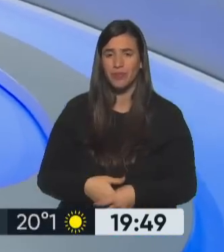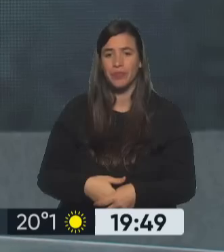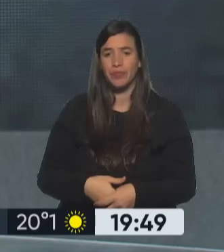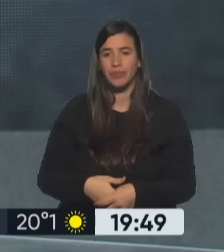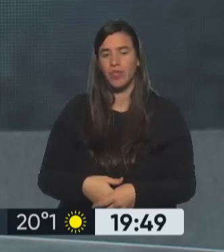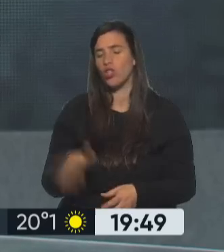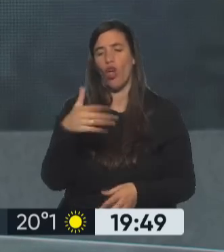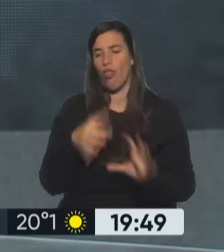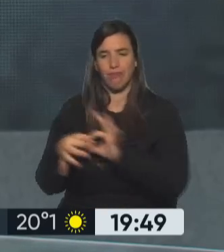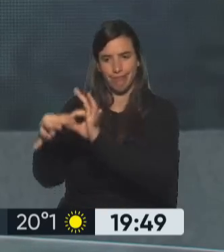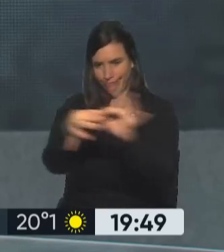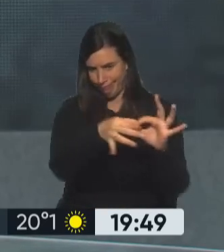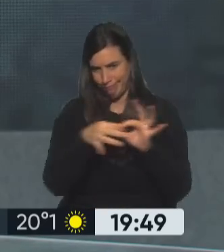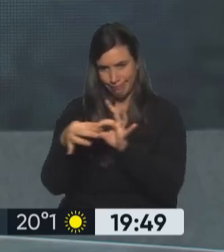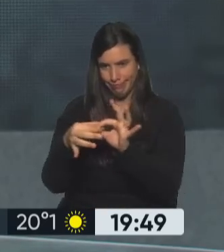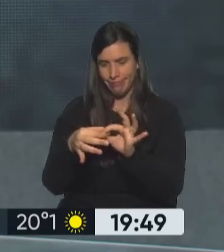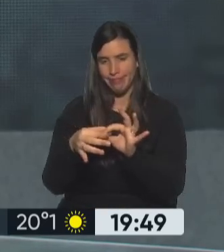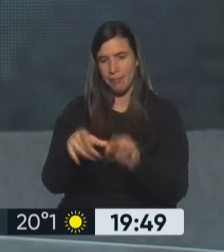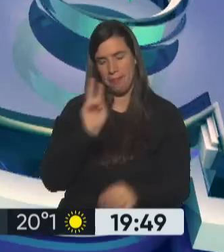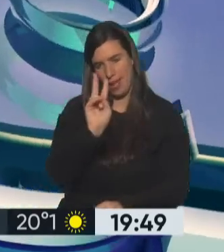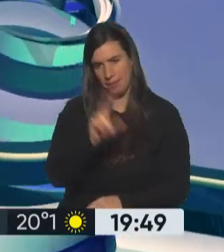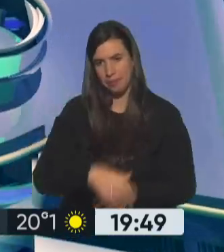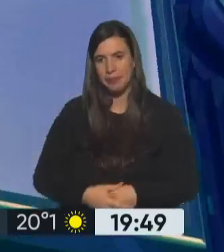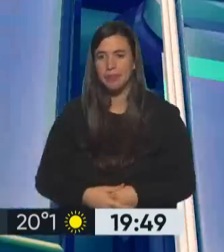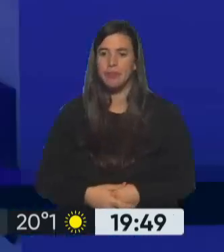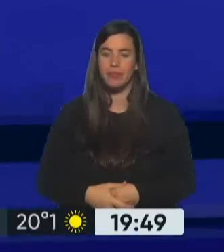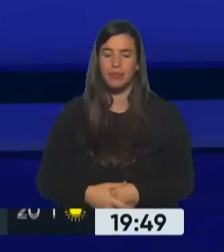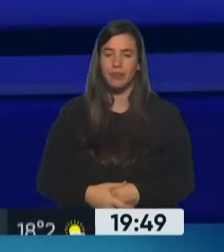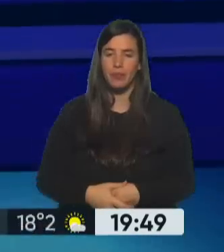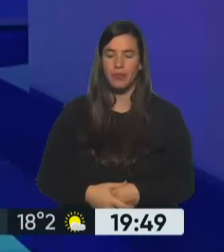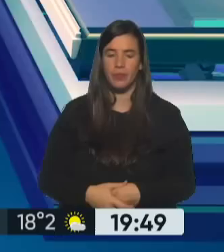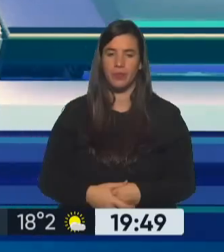con todo, dame este disparador y abrimos el juego. Dale, a ver.